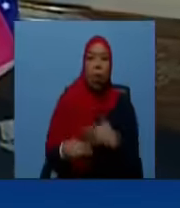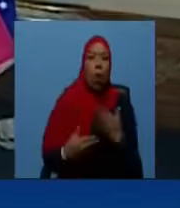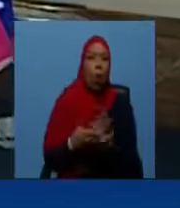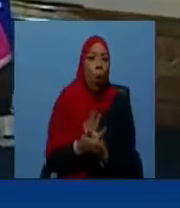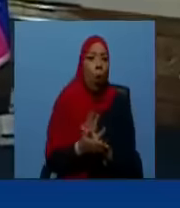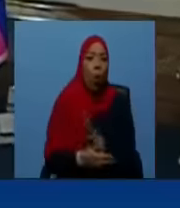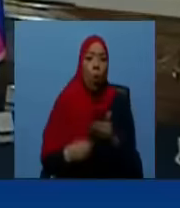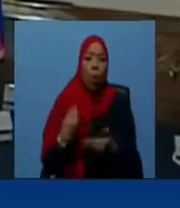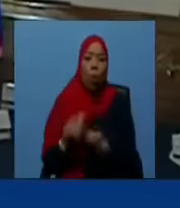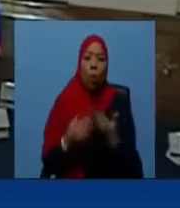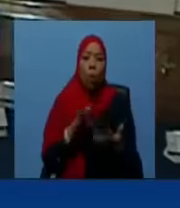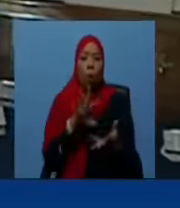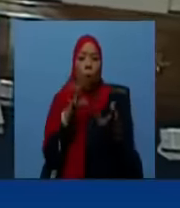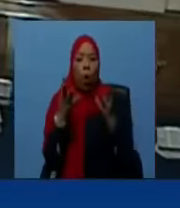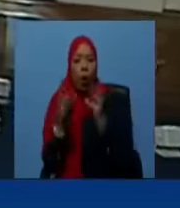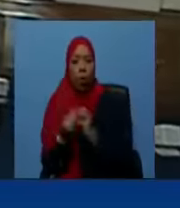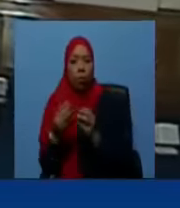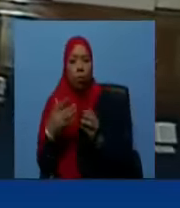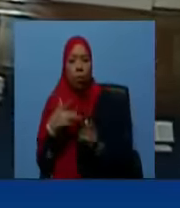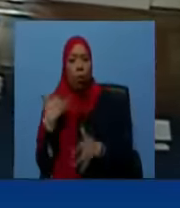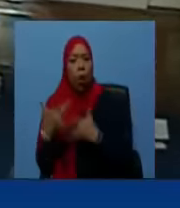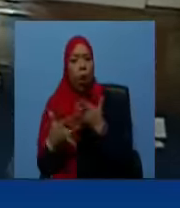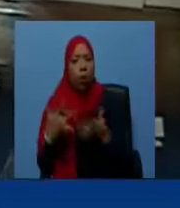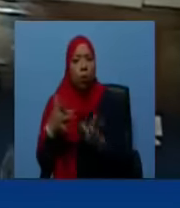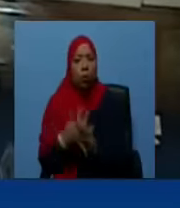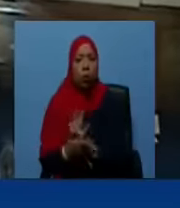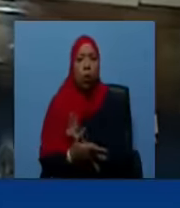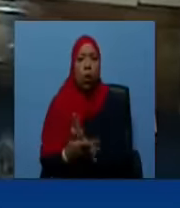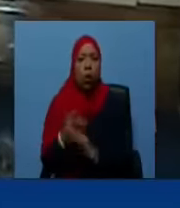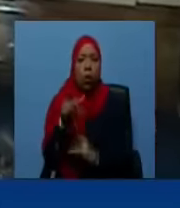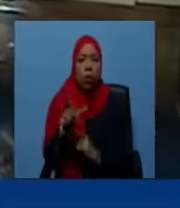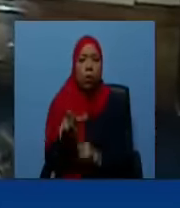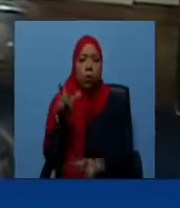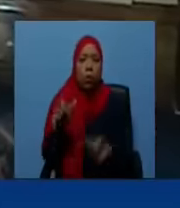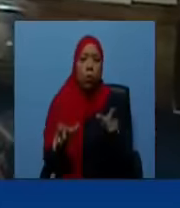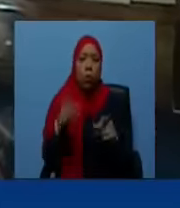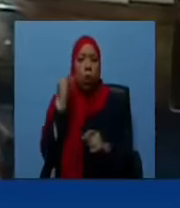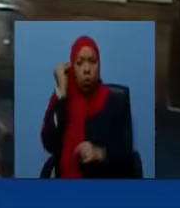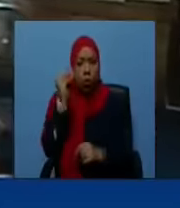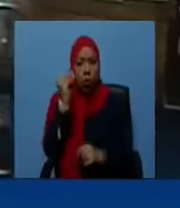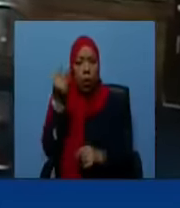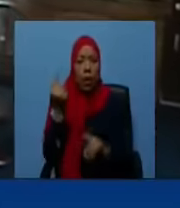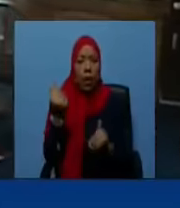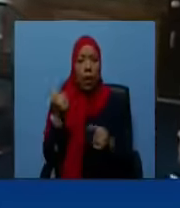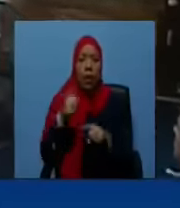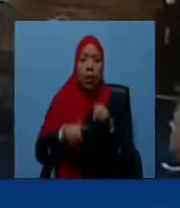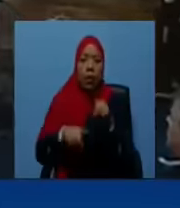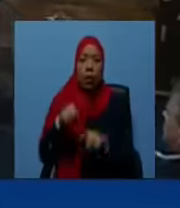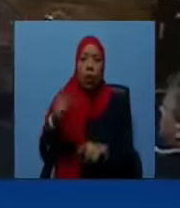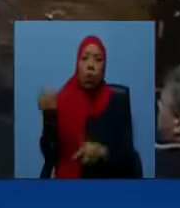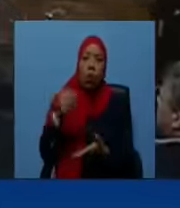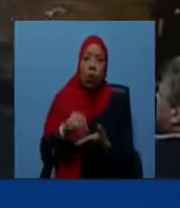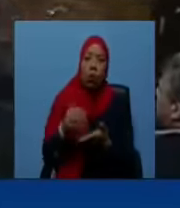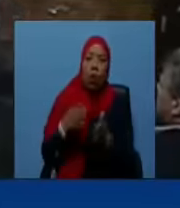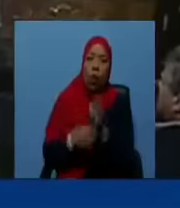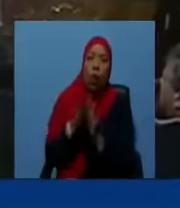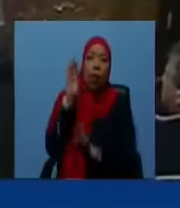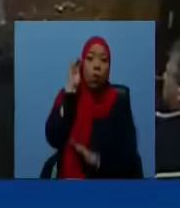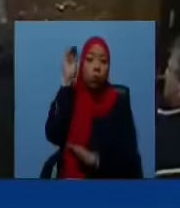su tipo de cambio? ¿Qué podía pasar con sus reflejos inflacionistas? Se disparaban,